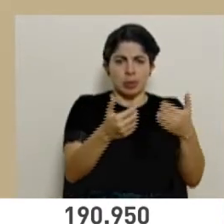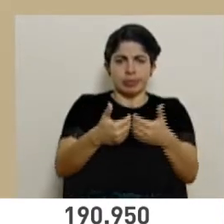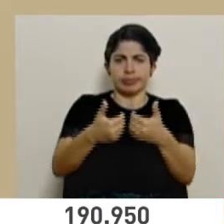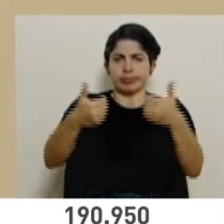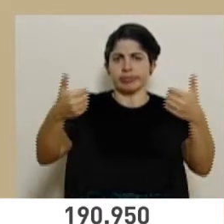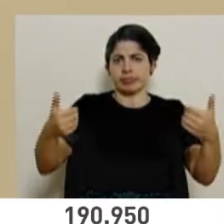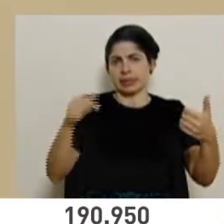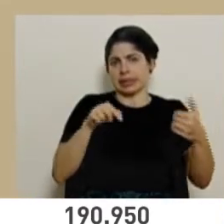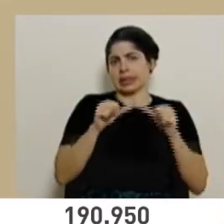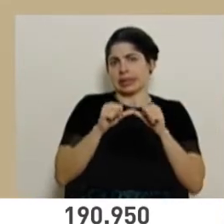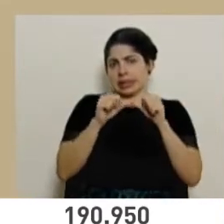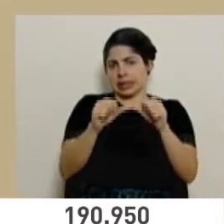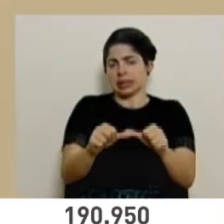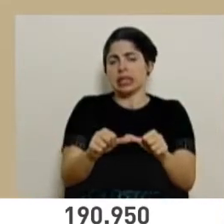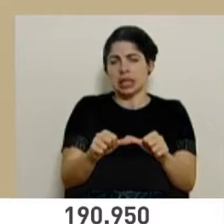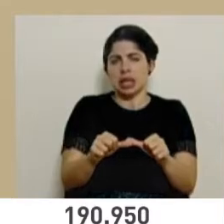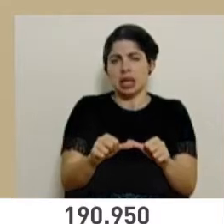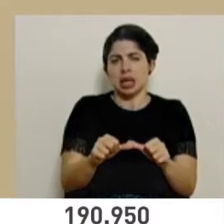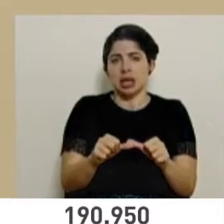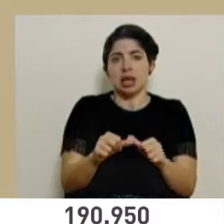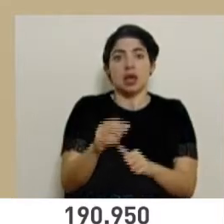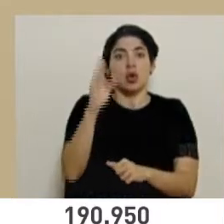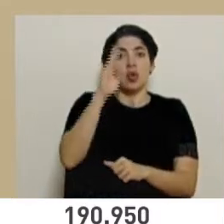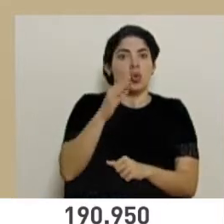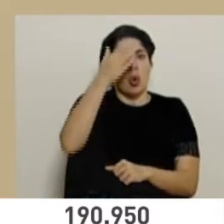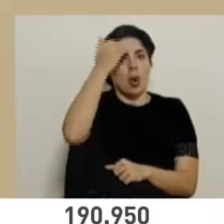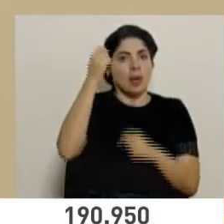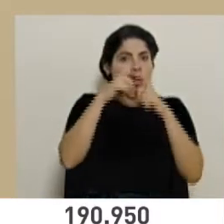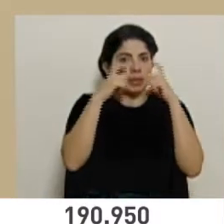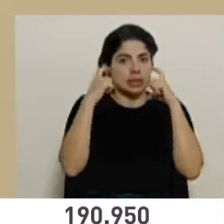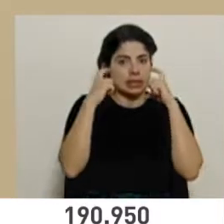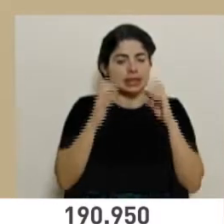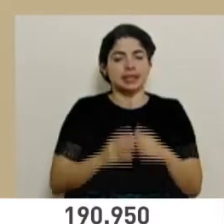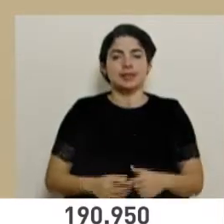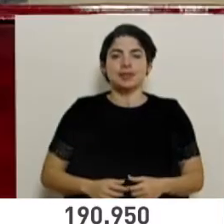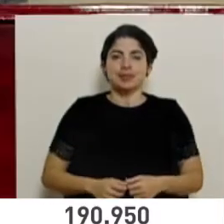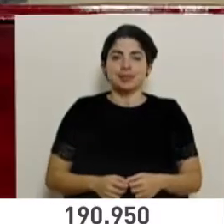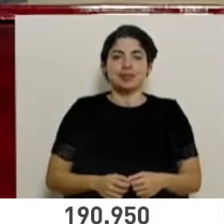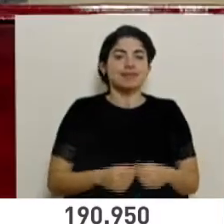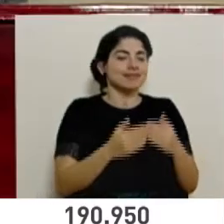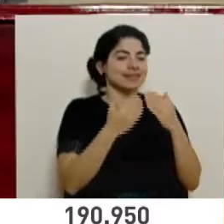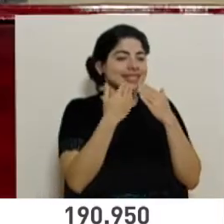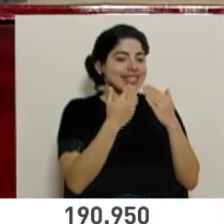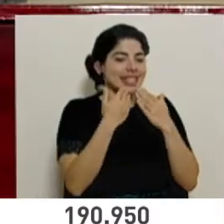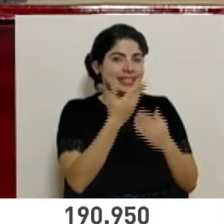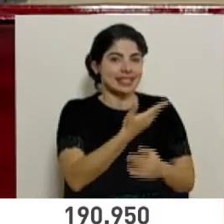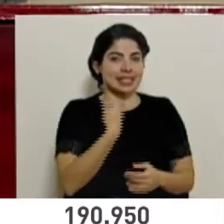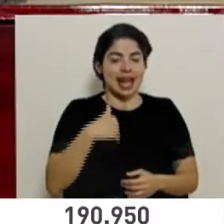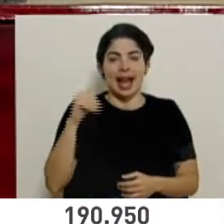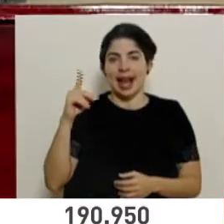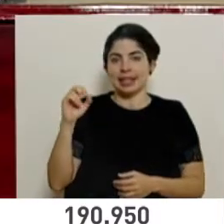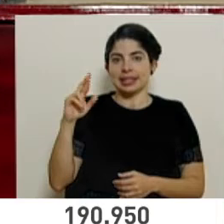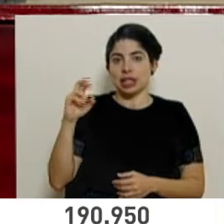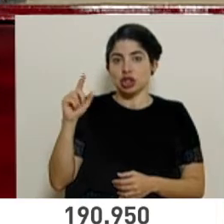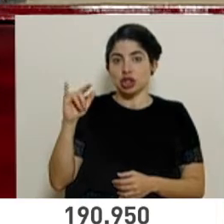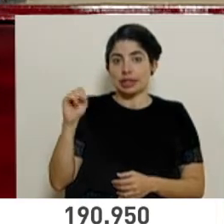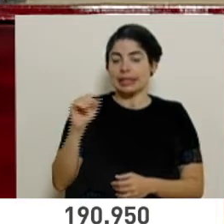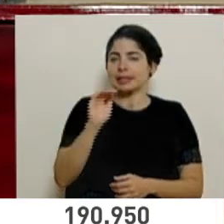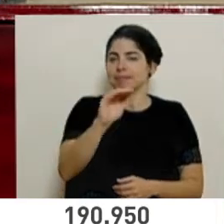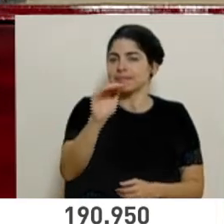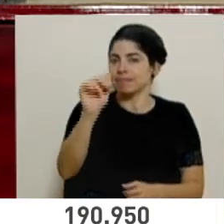distanciamiento social y para nada dejar de lado el uso de la mascarilla. Muchas gracias al señor Alexander Solís.